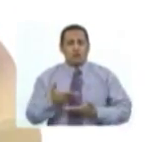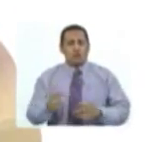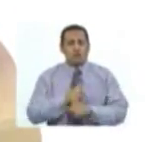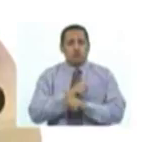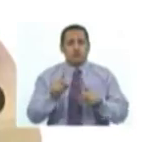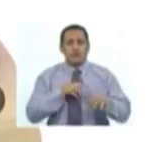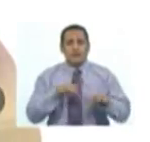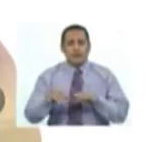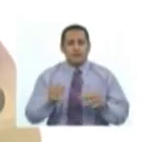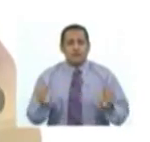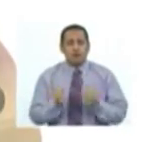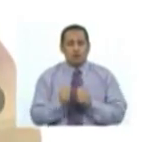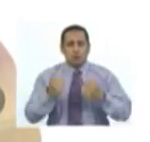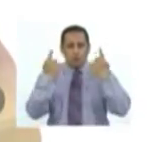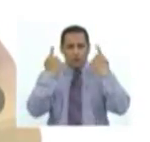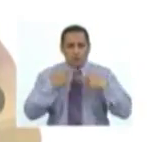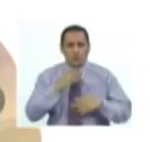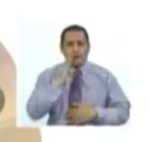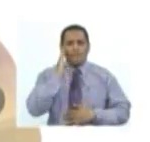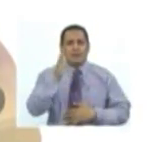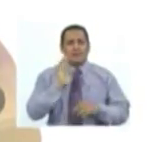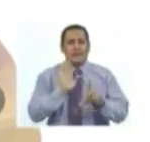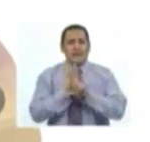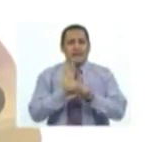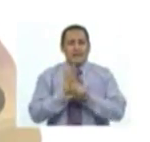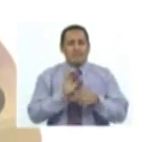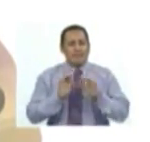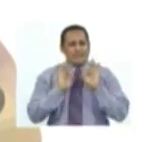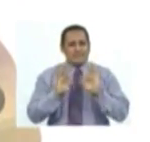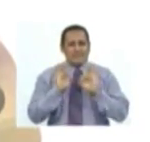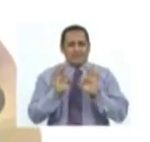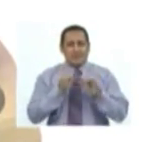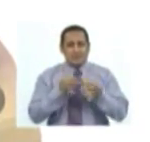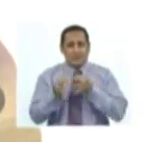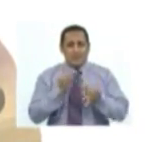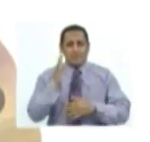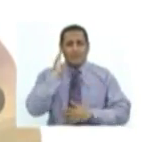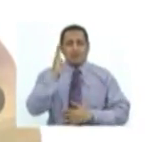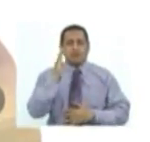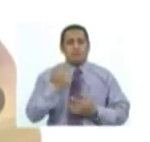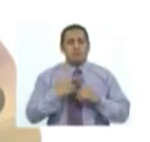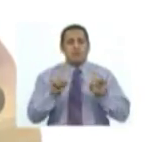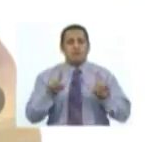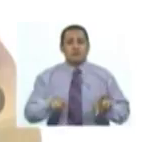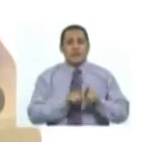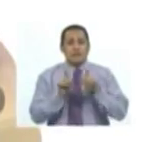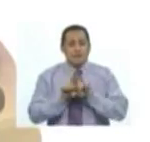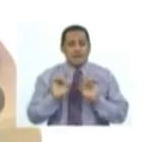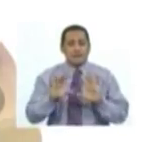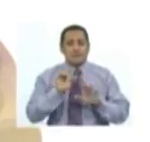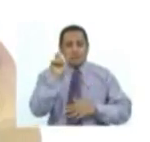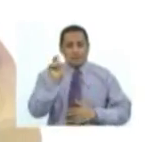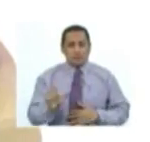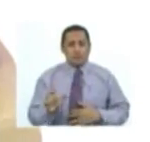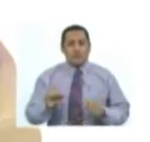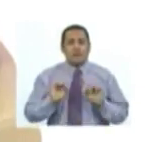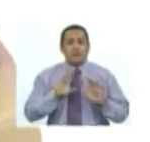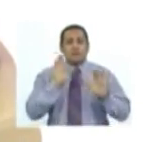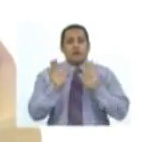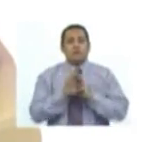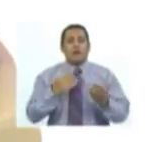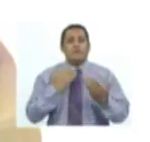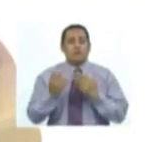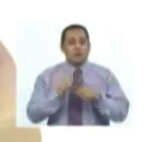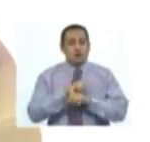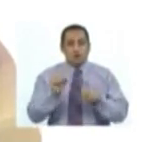realizado conforme a lo que la ley específicamente ha dicho. Pero ese ciudadano, a pesar que la forma